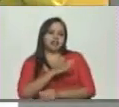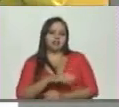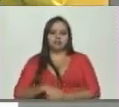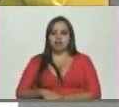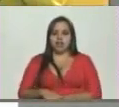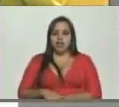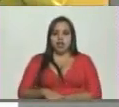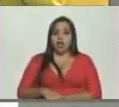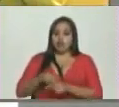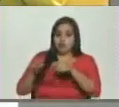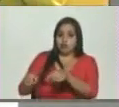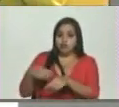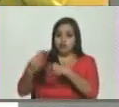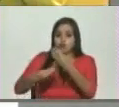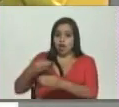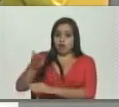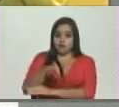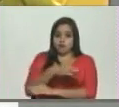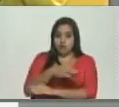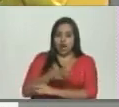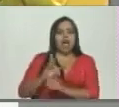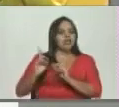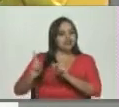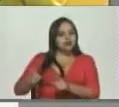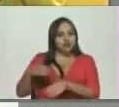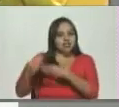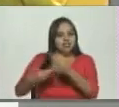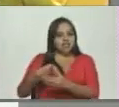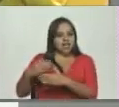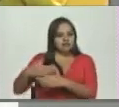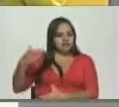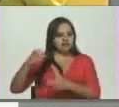fueras un productor, un producto, ¿cuál sería su eslogan?